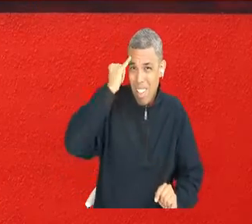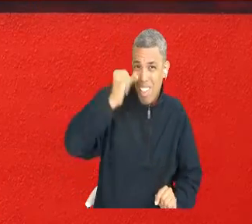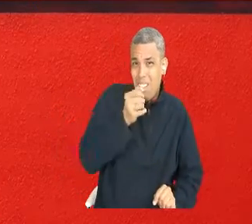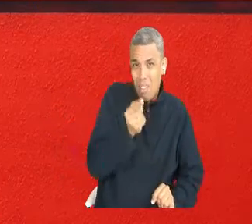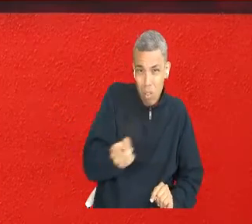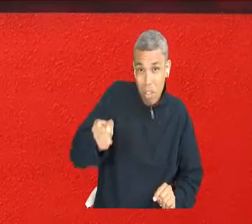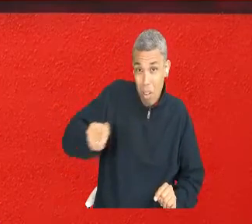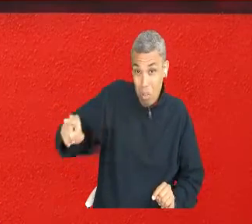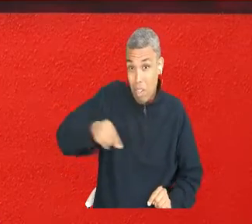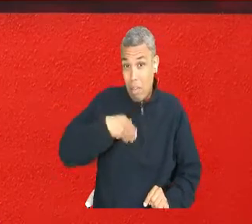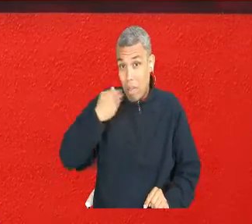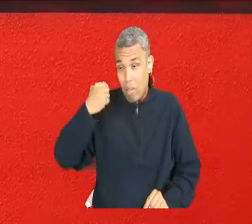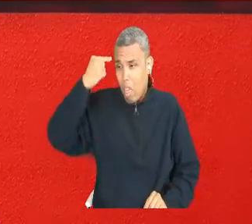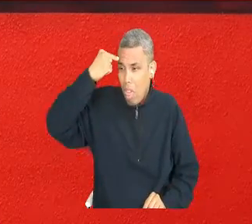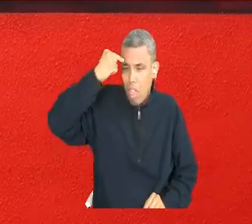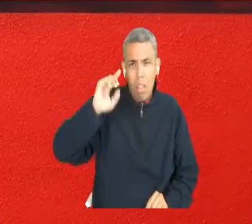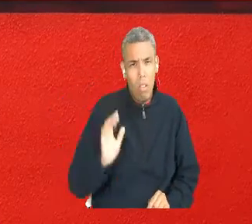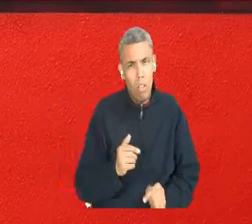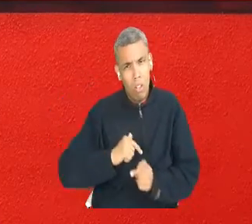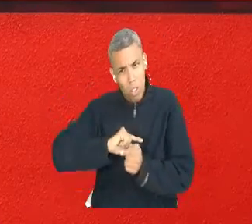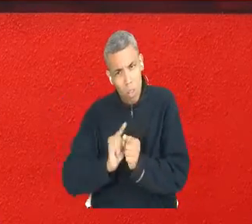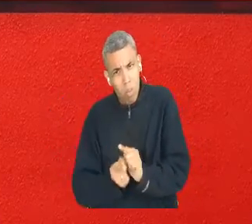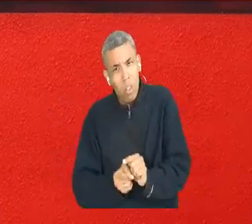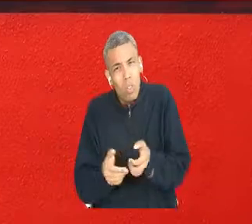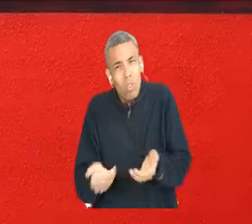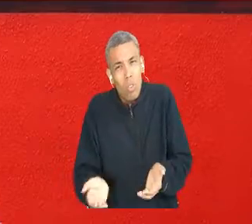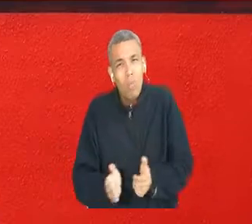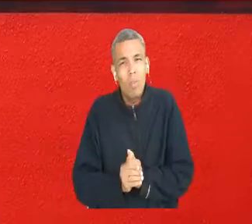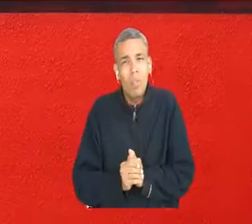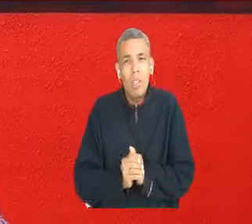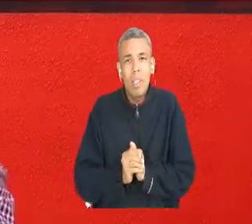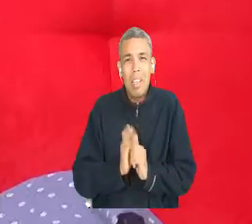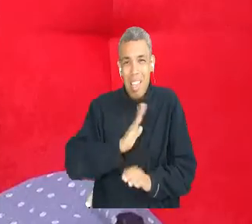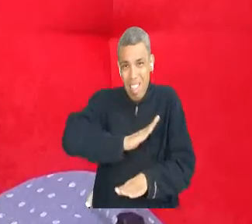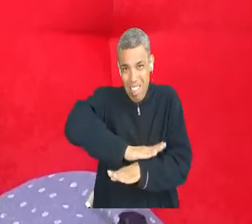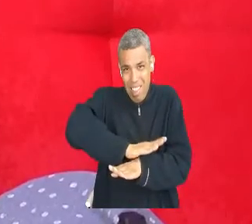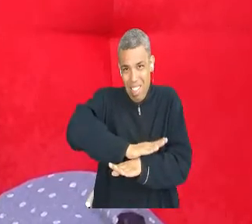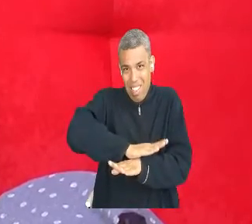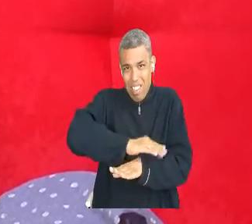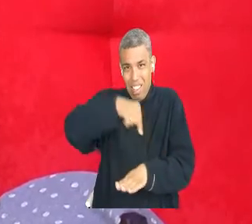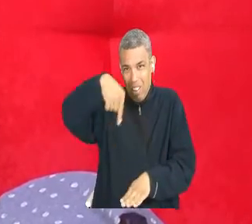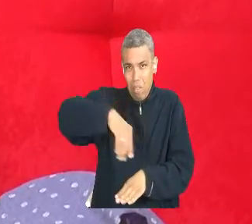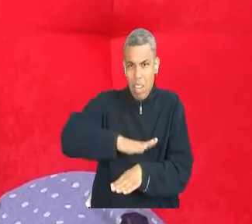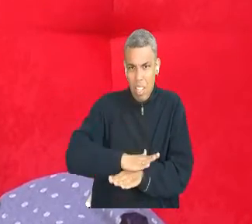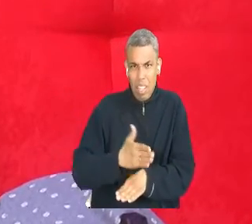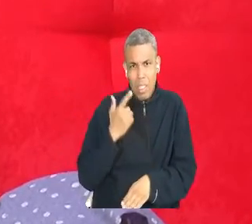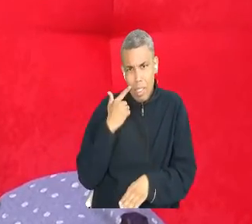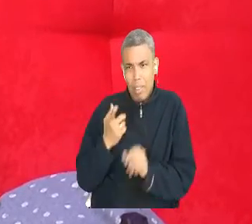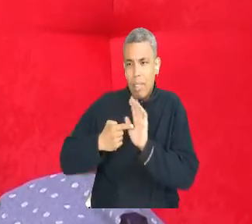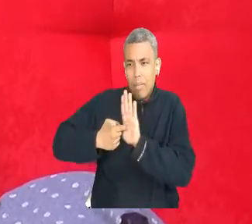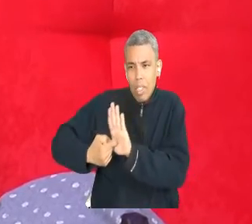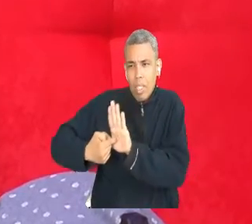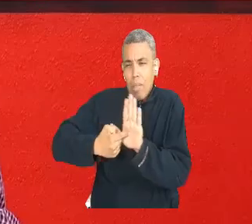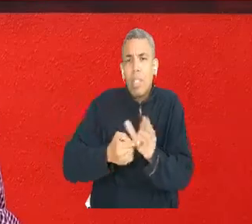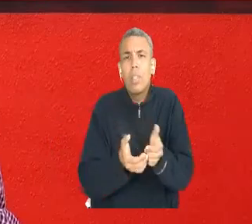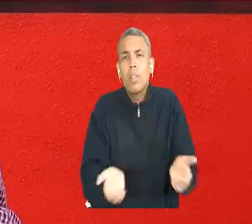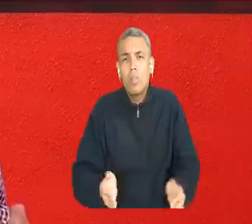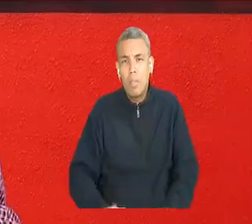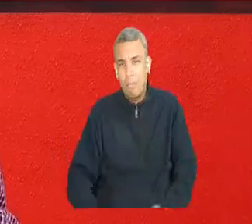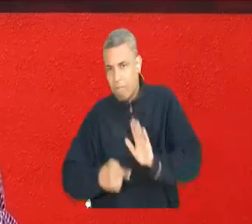mostrarnos nuevamente cuál es ese recorrido que se va a realizar en horas de la tarde bueno con él vamos a mostrar tres productos que ya podemos tener